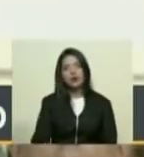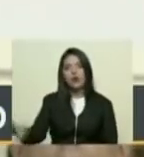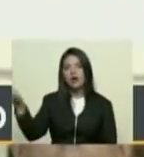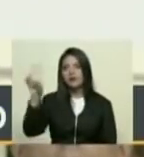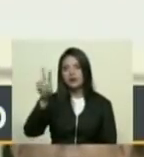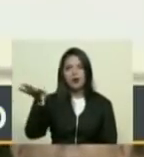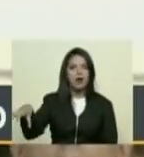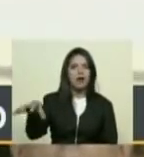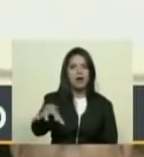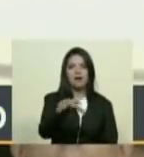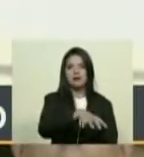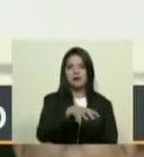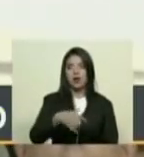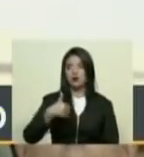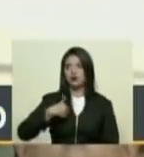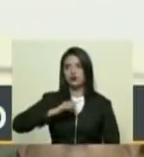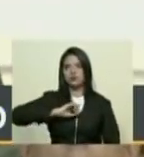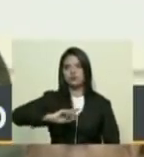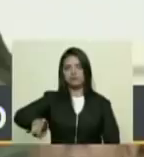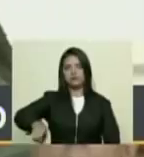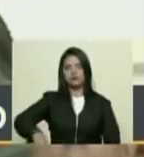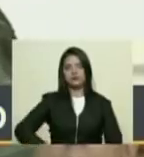nacional, a mi mando,